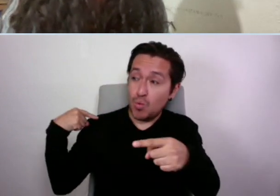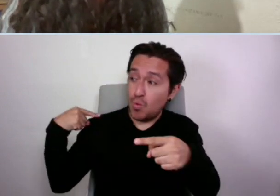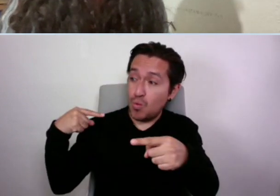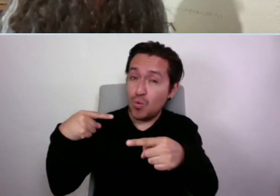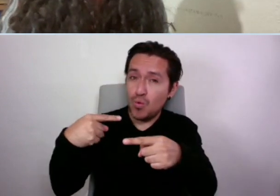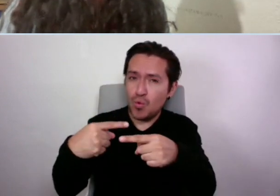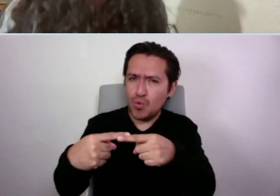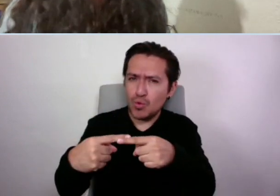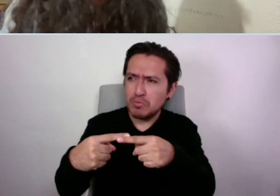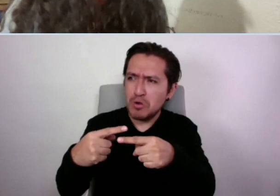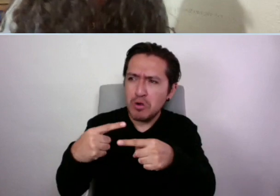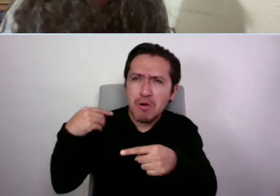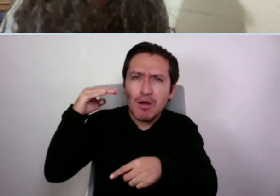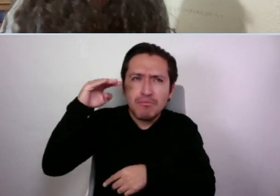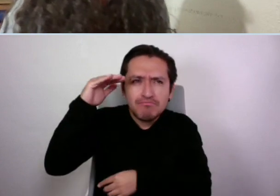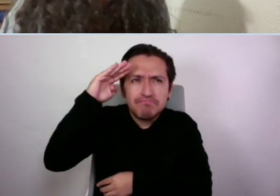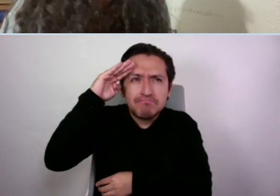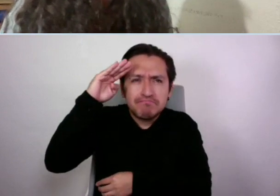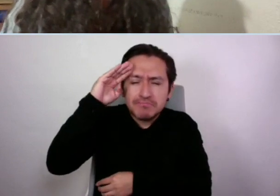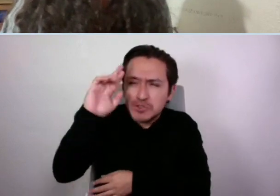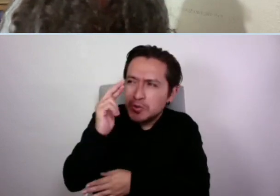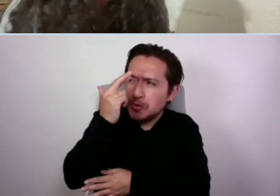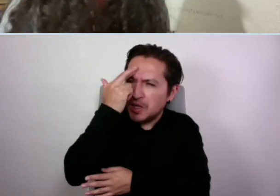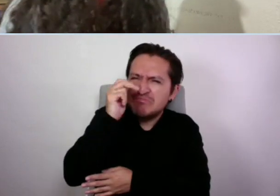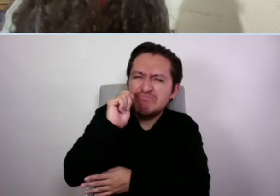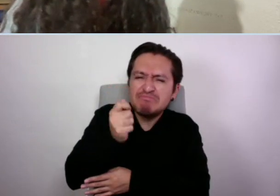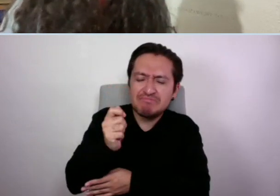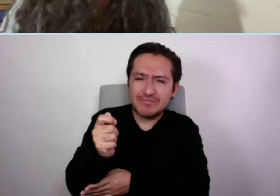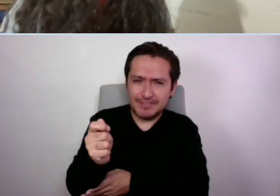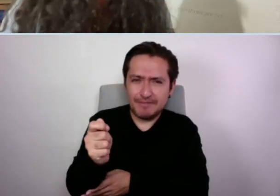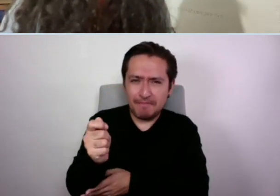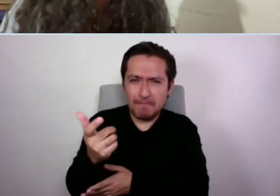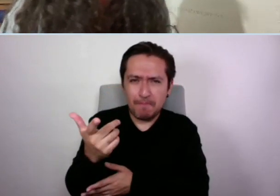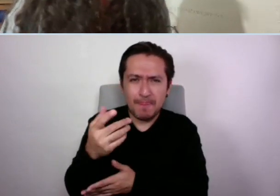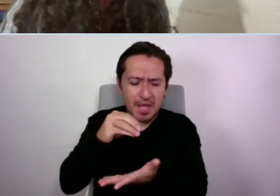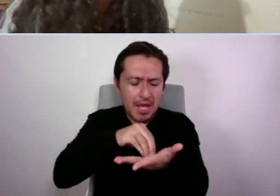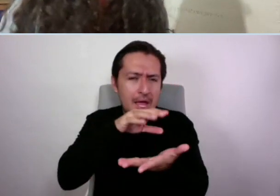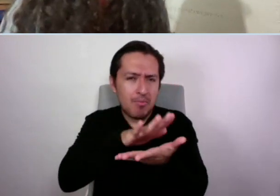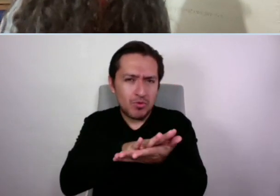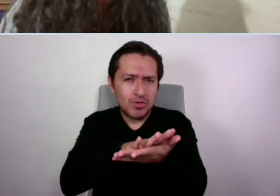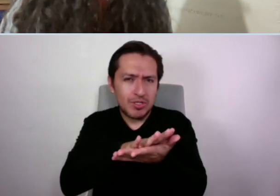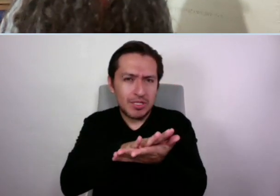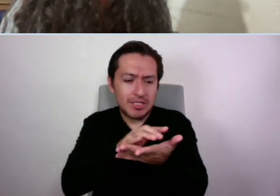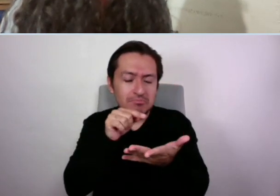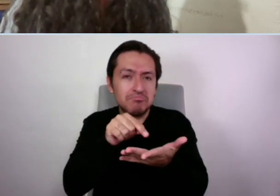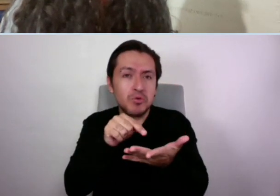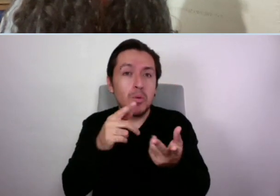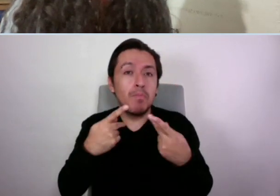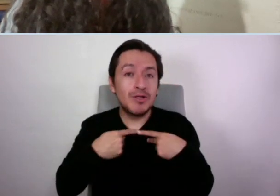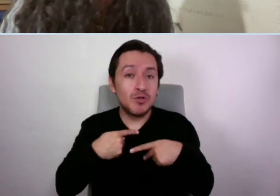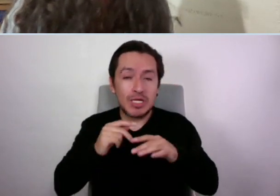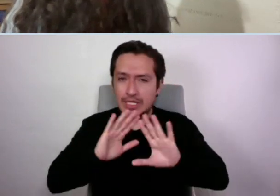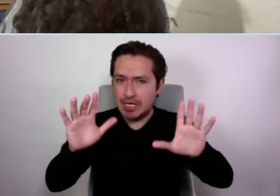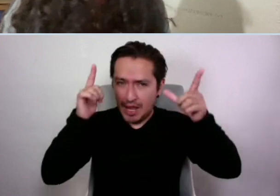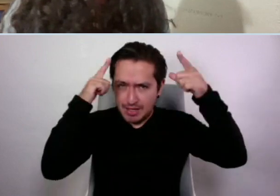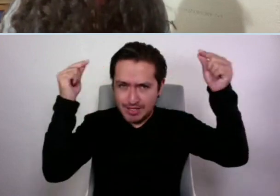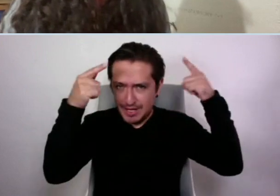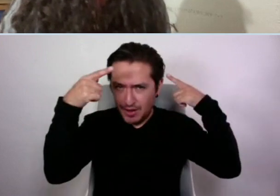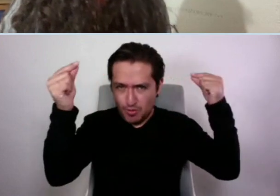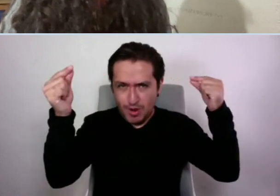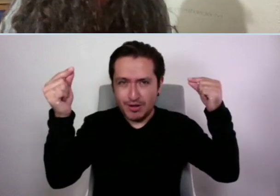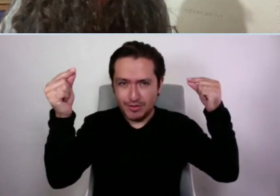e algo muy bonito de apuntes es que al estar conformado por egresadas egresados egresadas tiene mucha